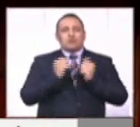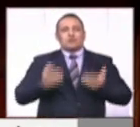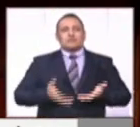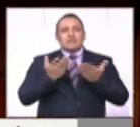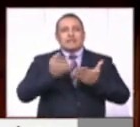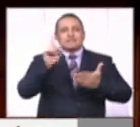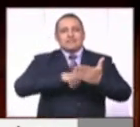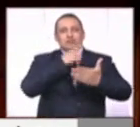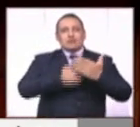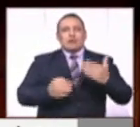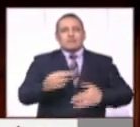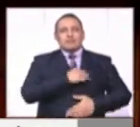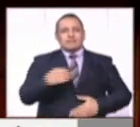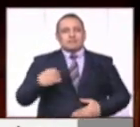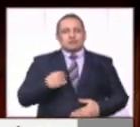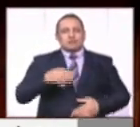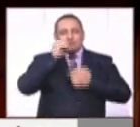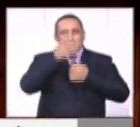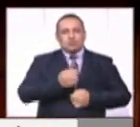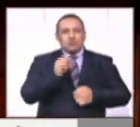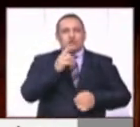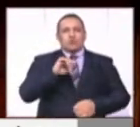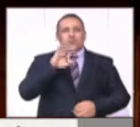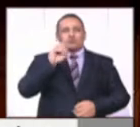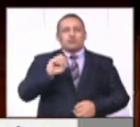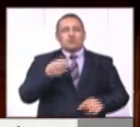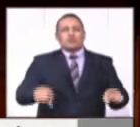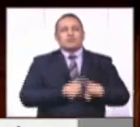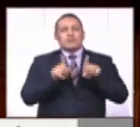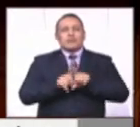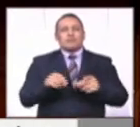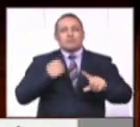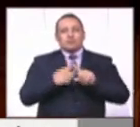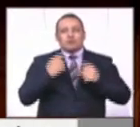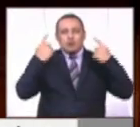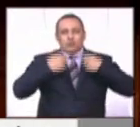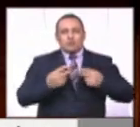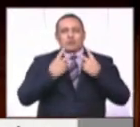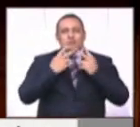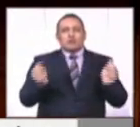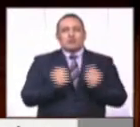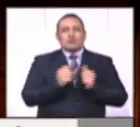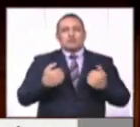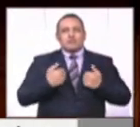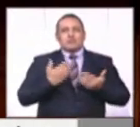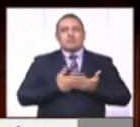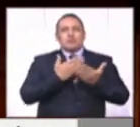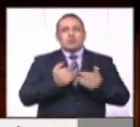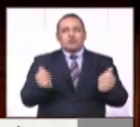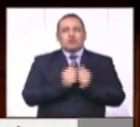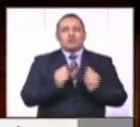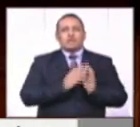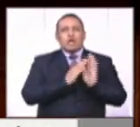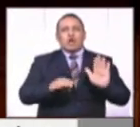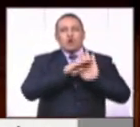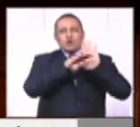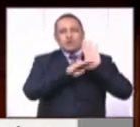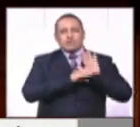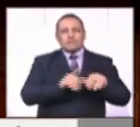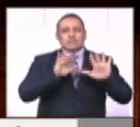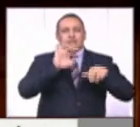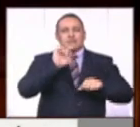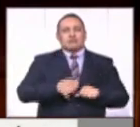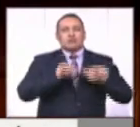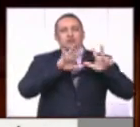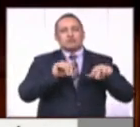censurar al ministro de energía y Minas señor Rómulo mucho mamani por las consideraciones contenidas en las mociones de orden del día